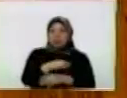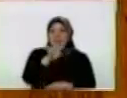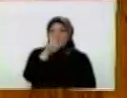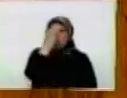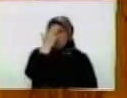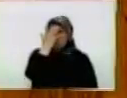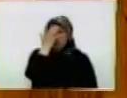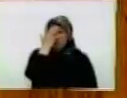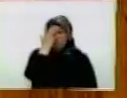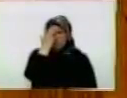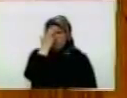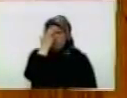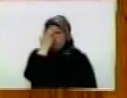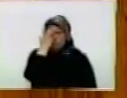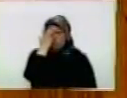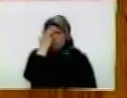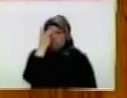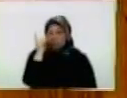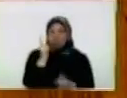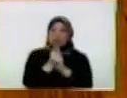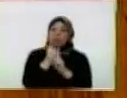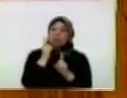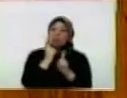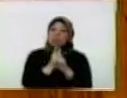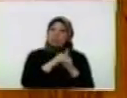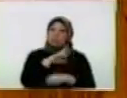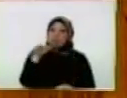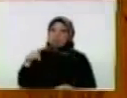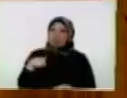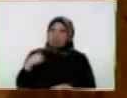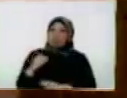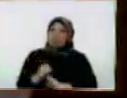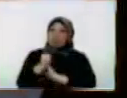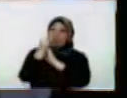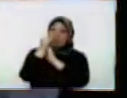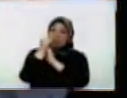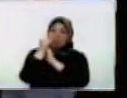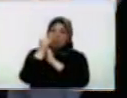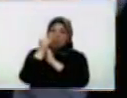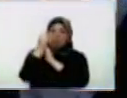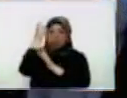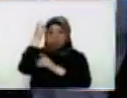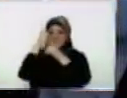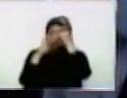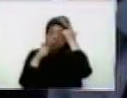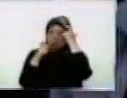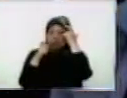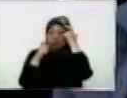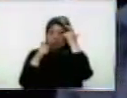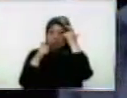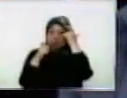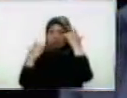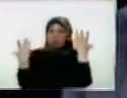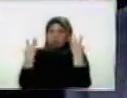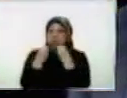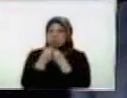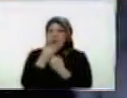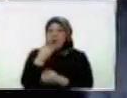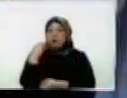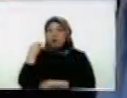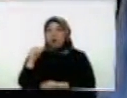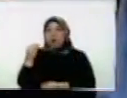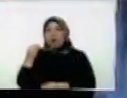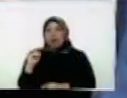febrero. Bajo la conducción de nuestro máximo líder, comandante eterno Hugo Chávez, un grupo de jóvenes